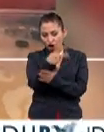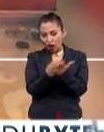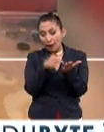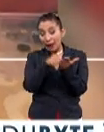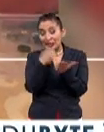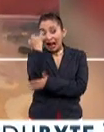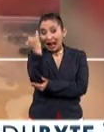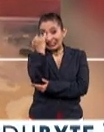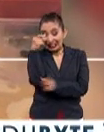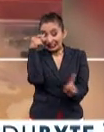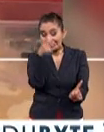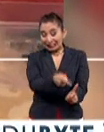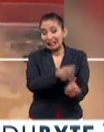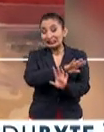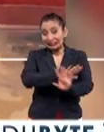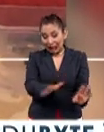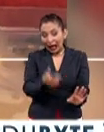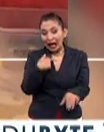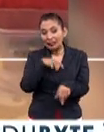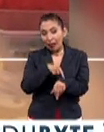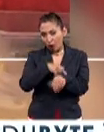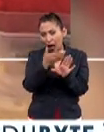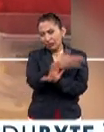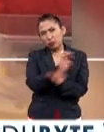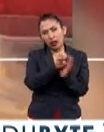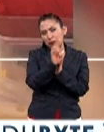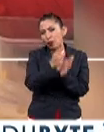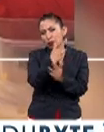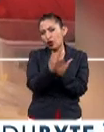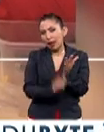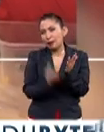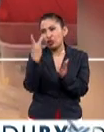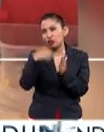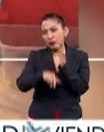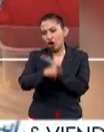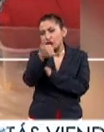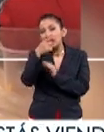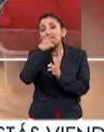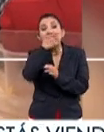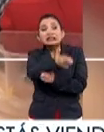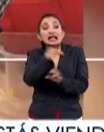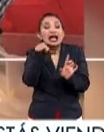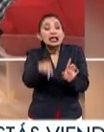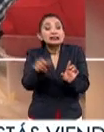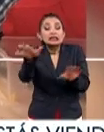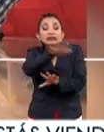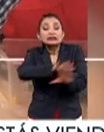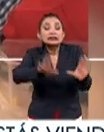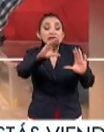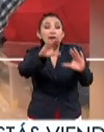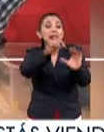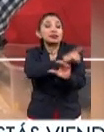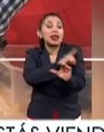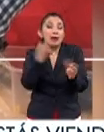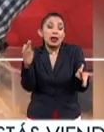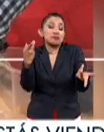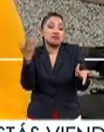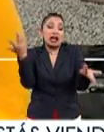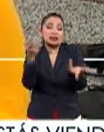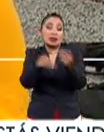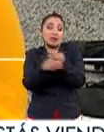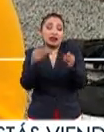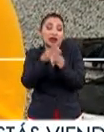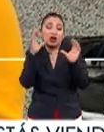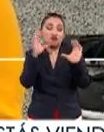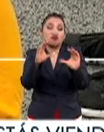de preescolar ahora sí ya pone tiempos. Antes, por ejemplo, el programa que estaba en 2011, lo único que decía, este es el campo formativo y tiene que desarrollar ciertas